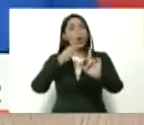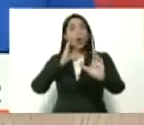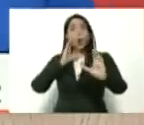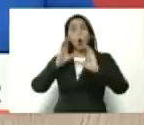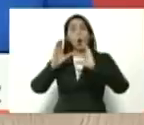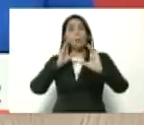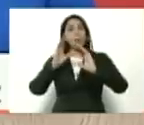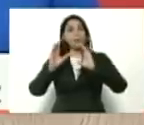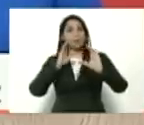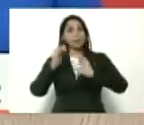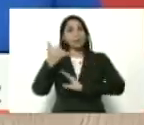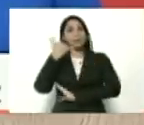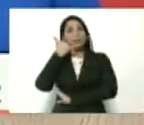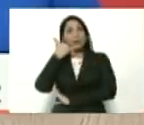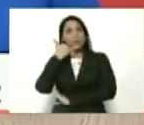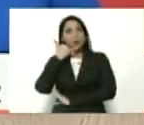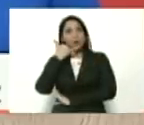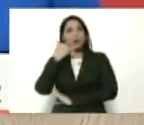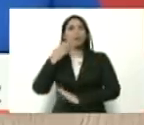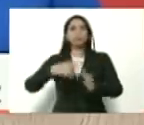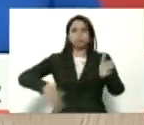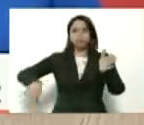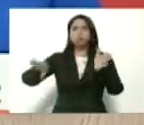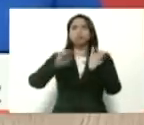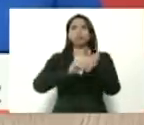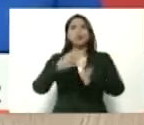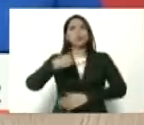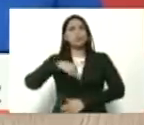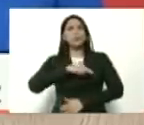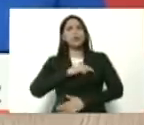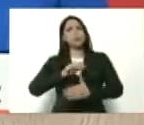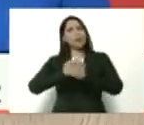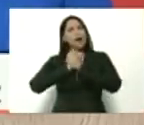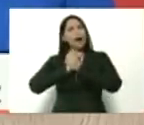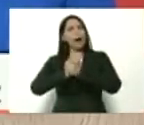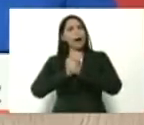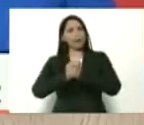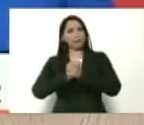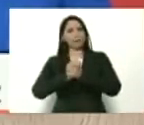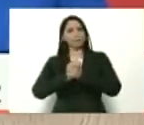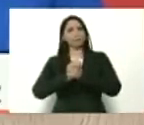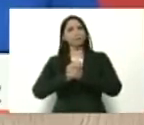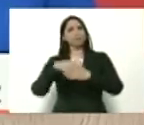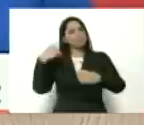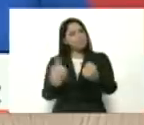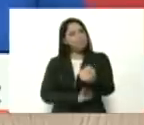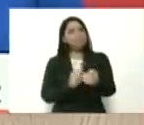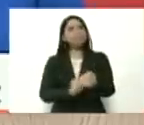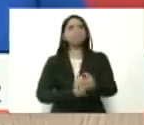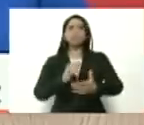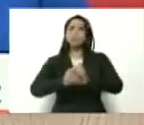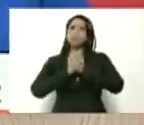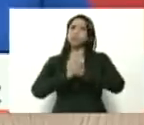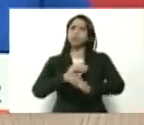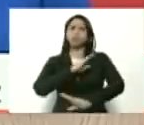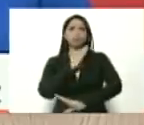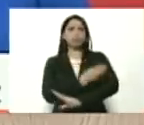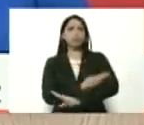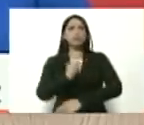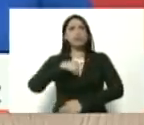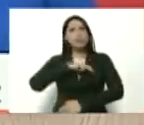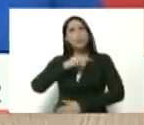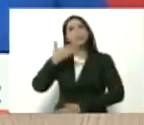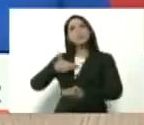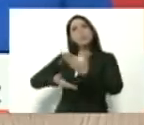conversación telefónica. Ratificados nuestros lazos de amistad, de hermandad, ratificada nuestra